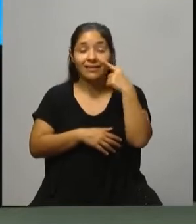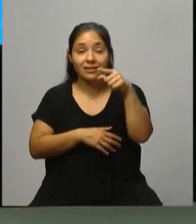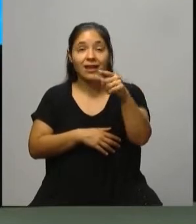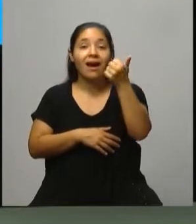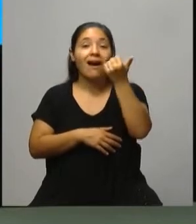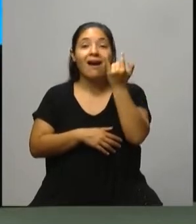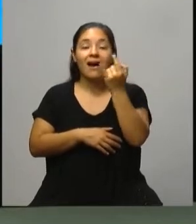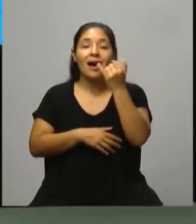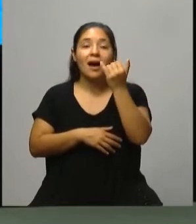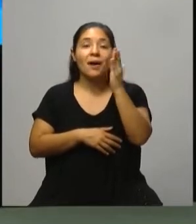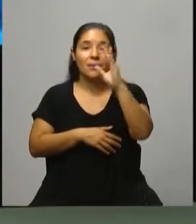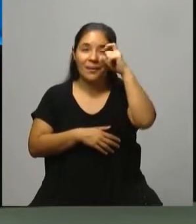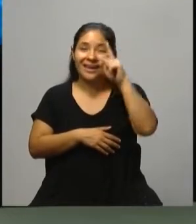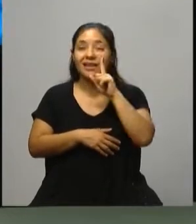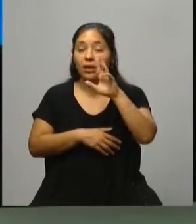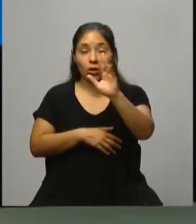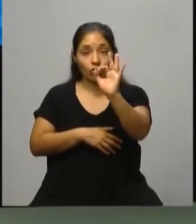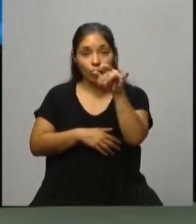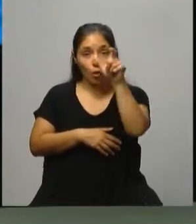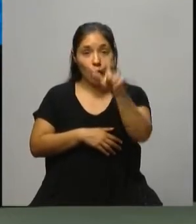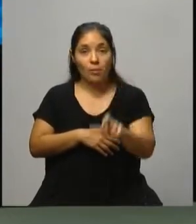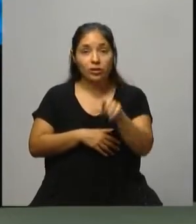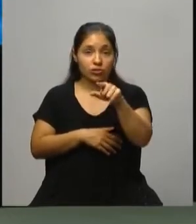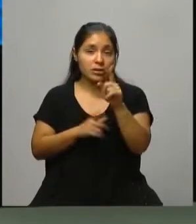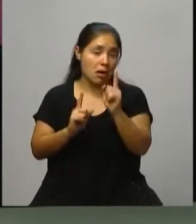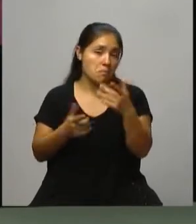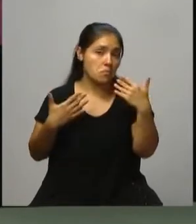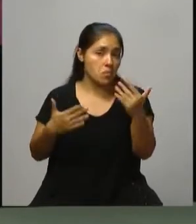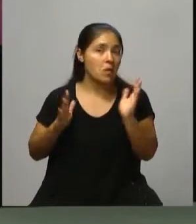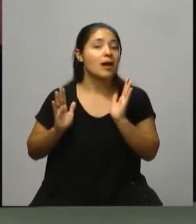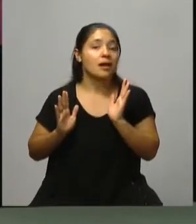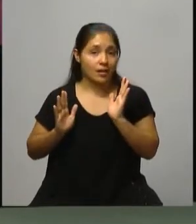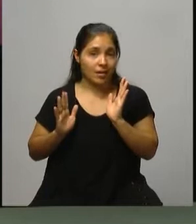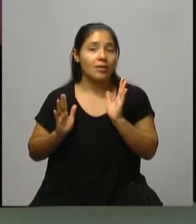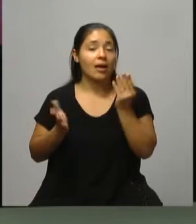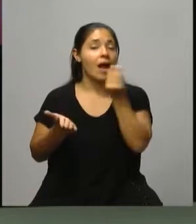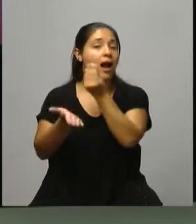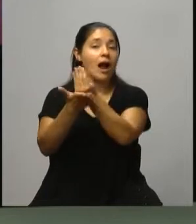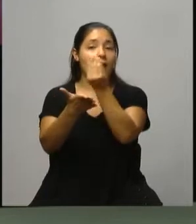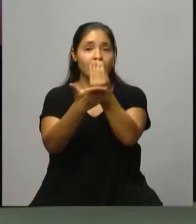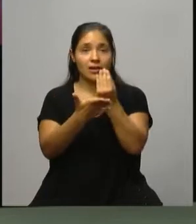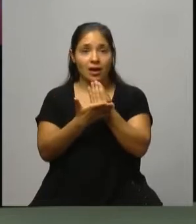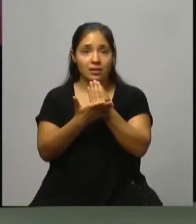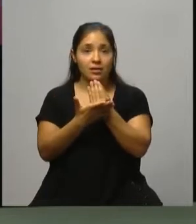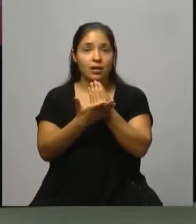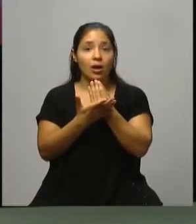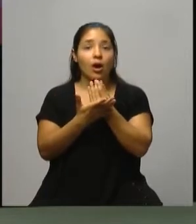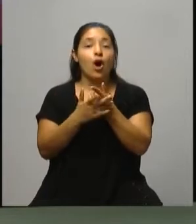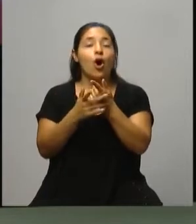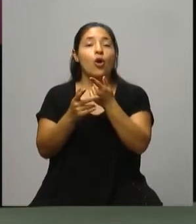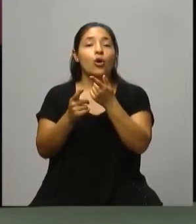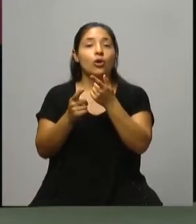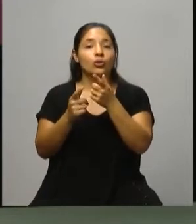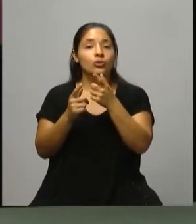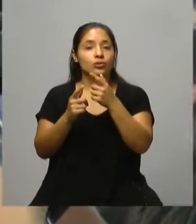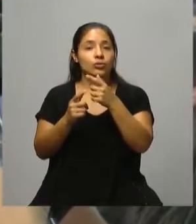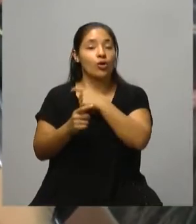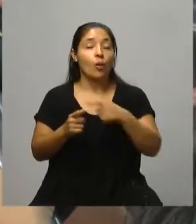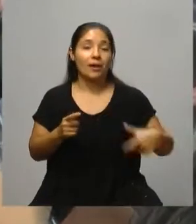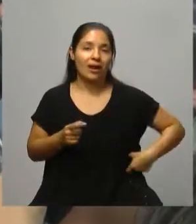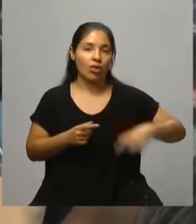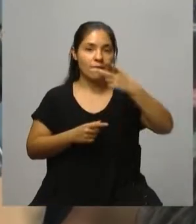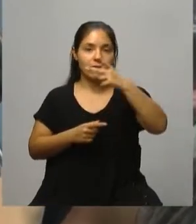otro candidato o posible candidato es el intendente de Las Heras, ¿sí? Daniel Orozco, que está haciendo también toda una campaña en su